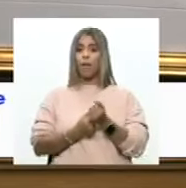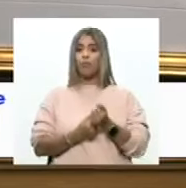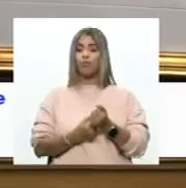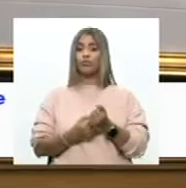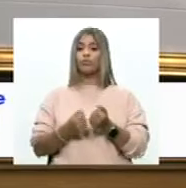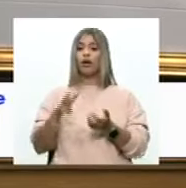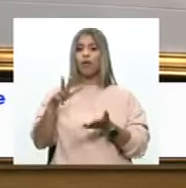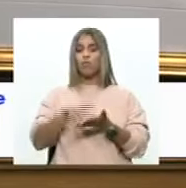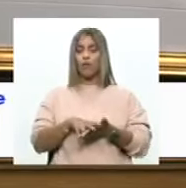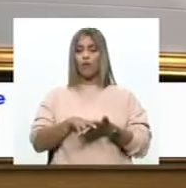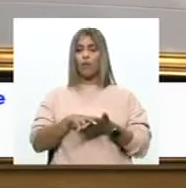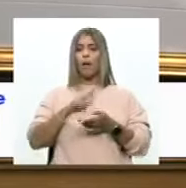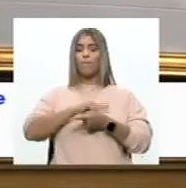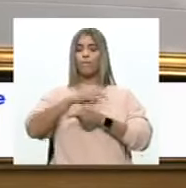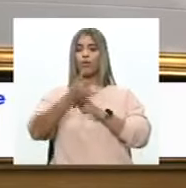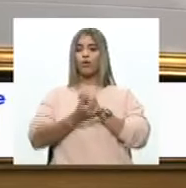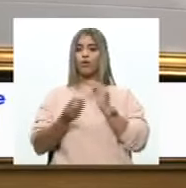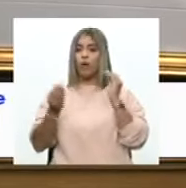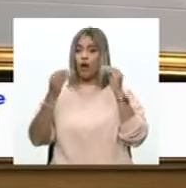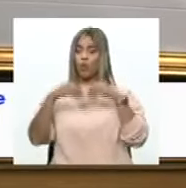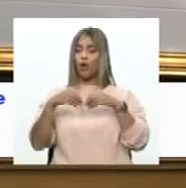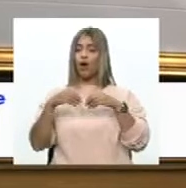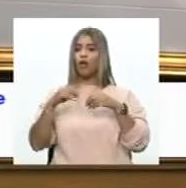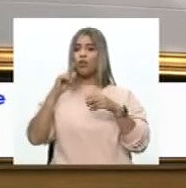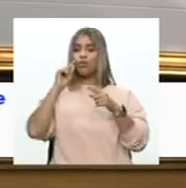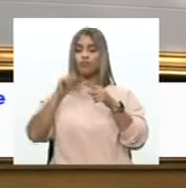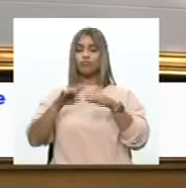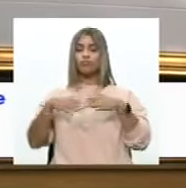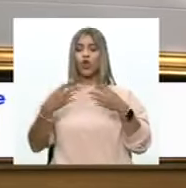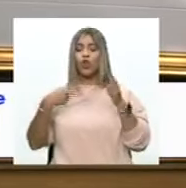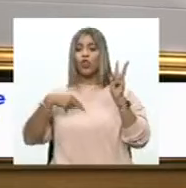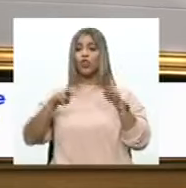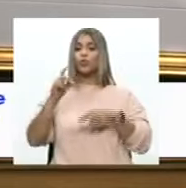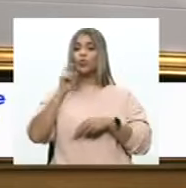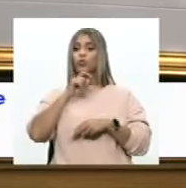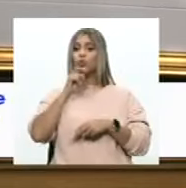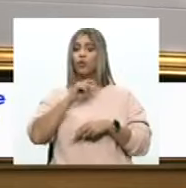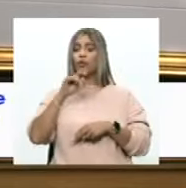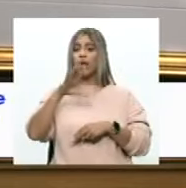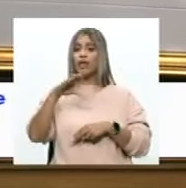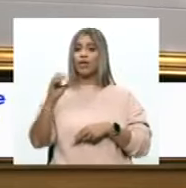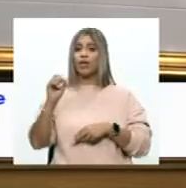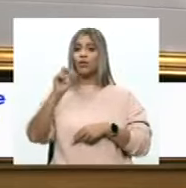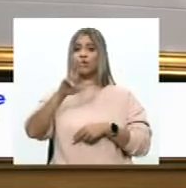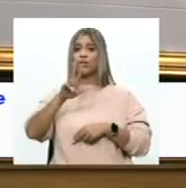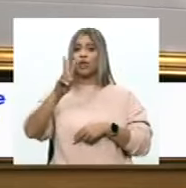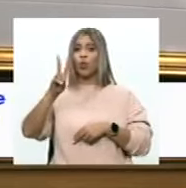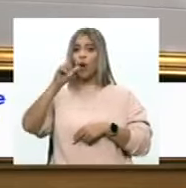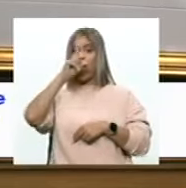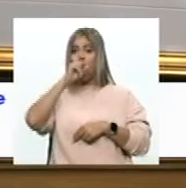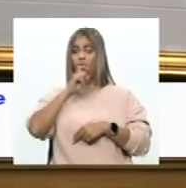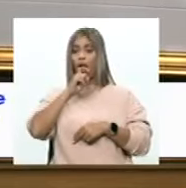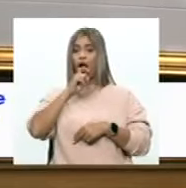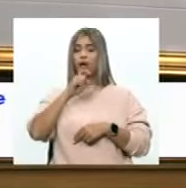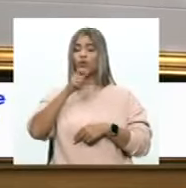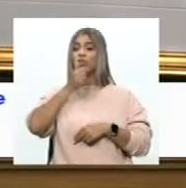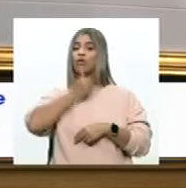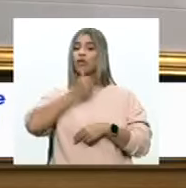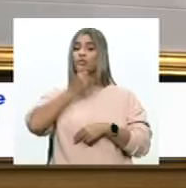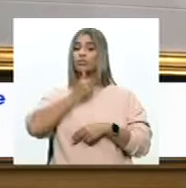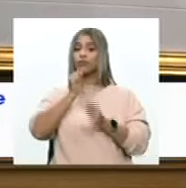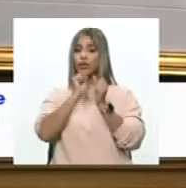de acuerdo con motivo de conmemoración el 12 de octubre, 532 años de la